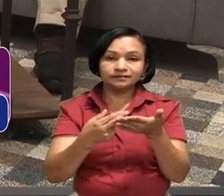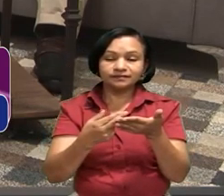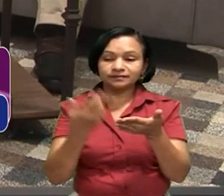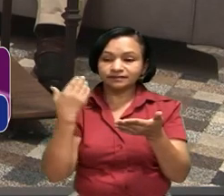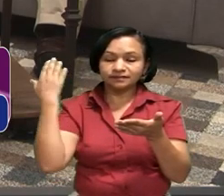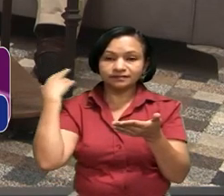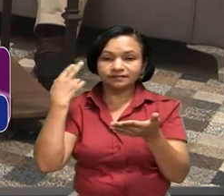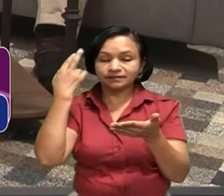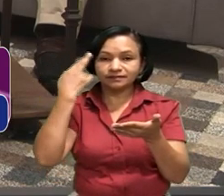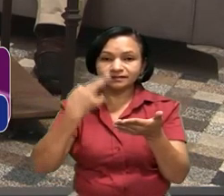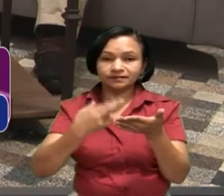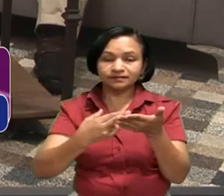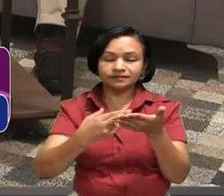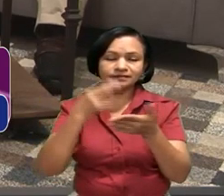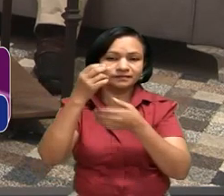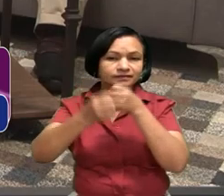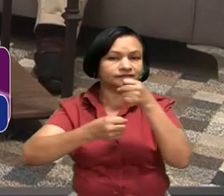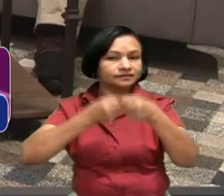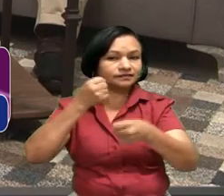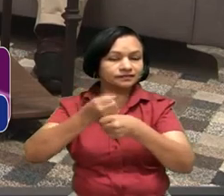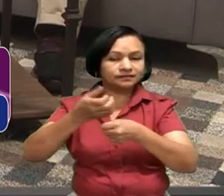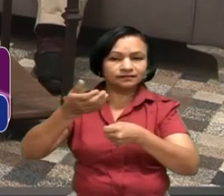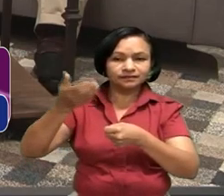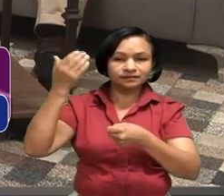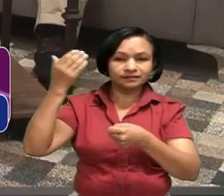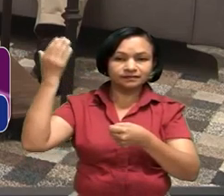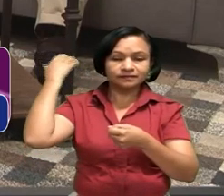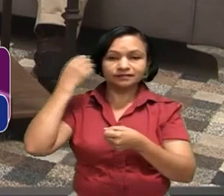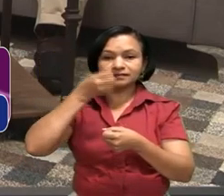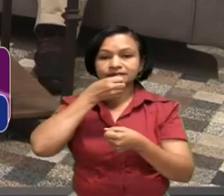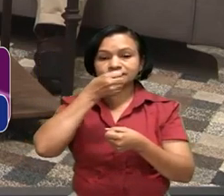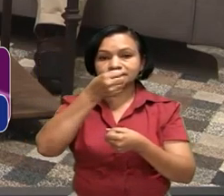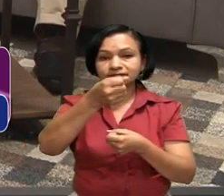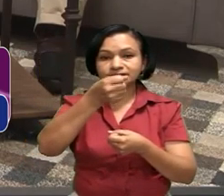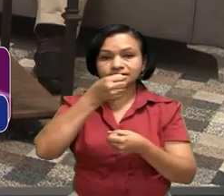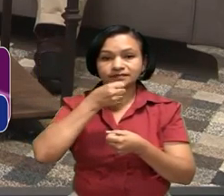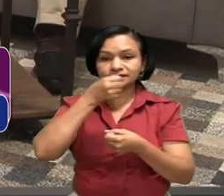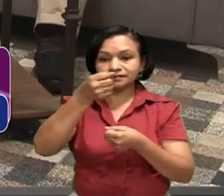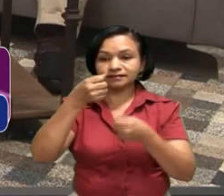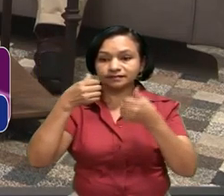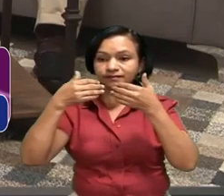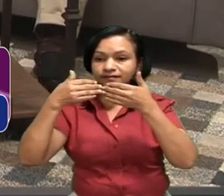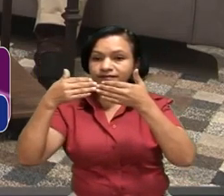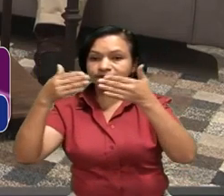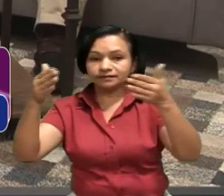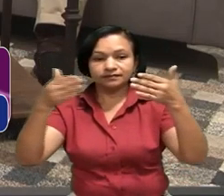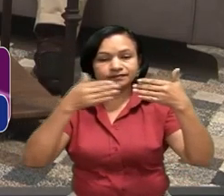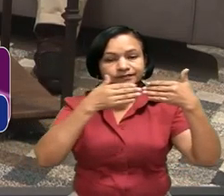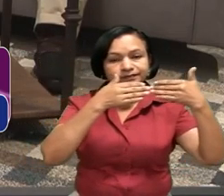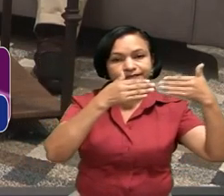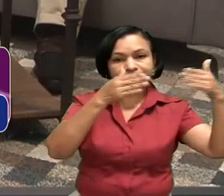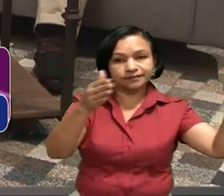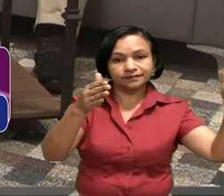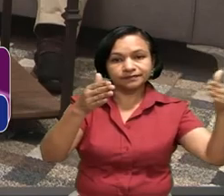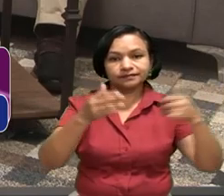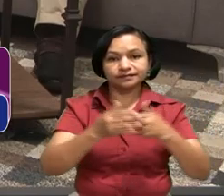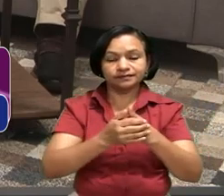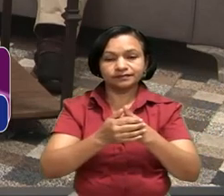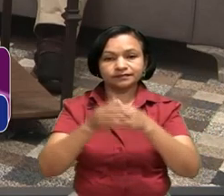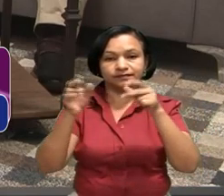hace muchos hace muchos años atrás cuando los periodistas nos nos abrían las puertas y nos recibían los